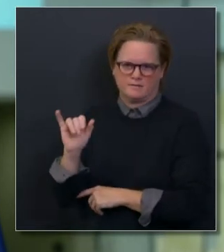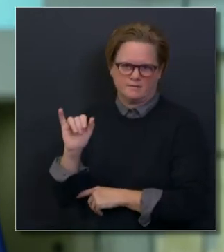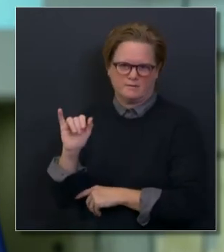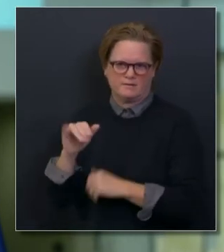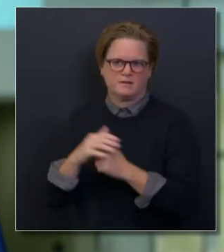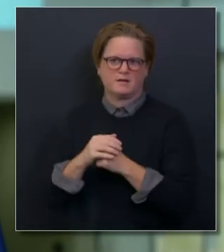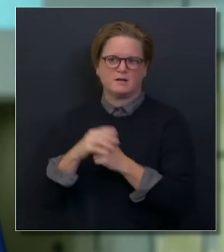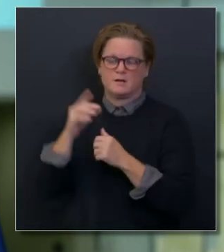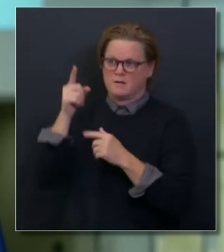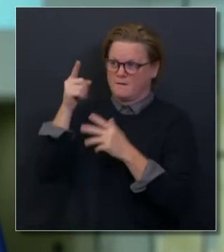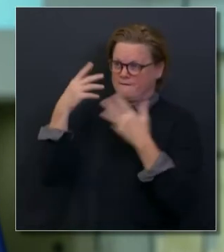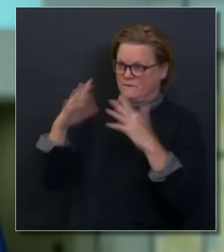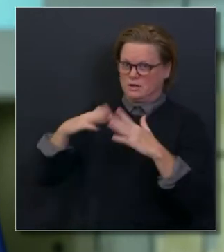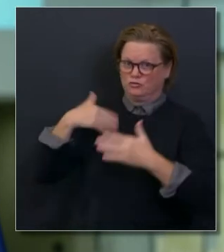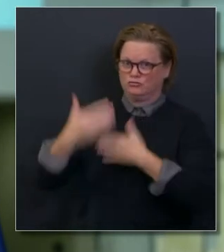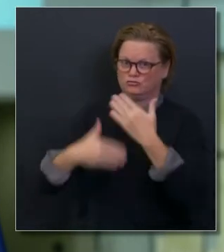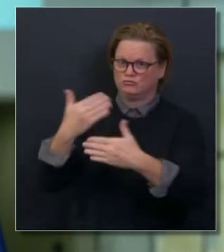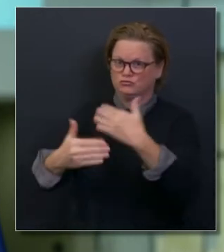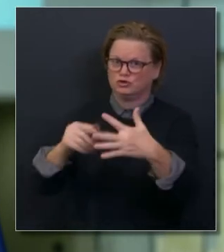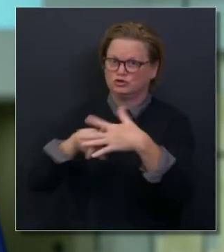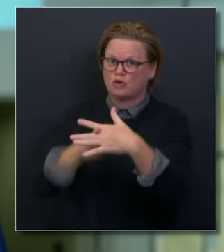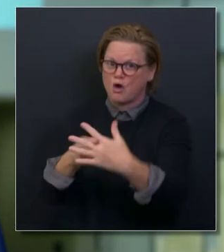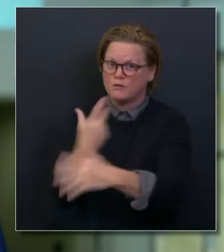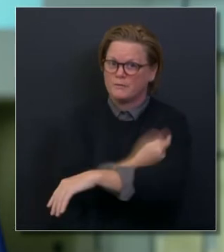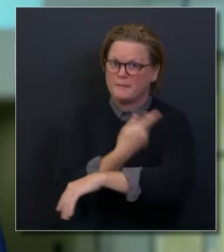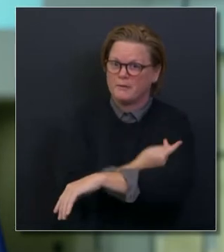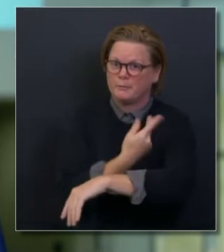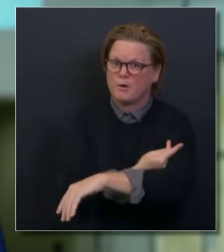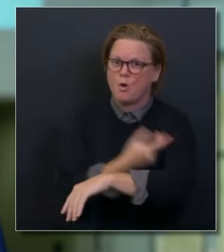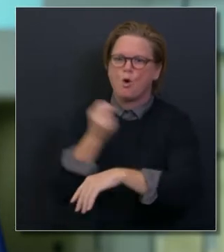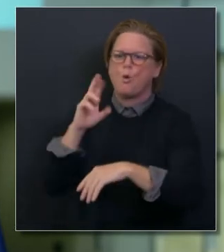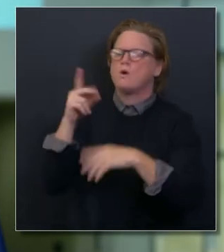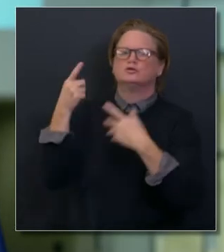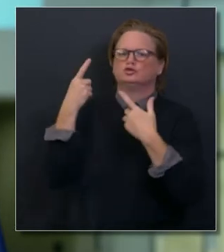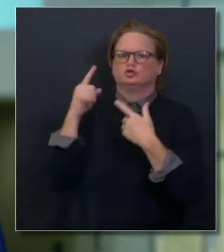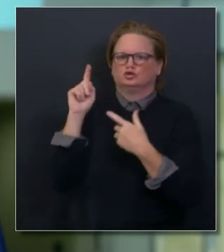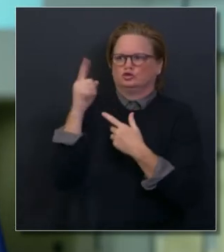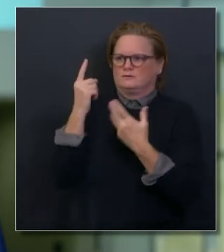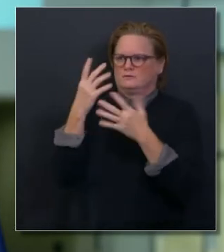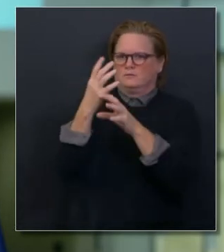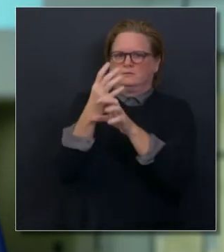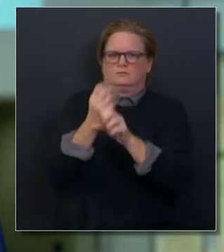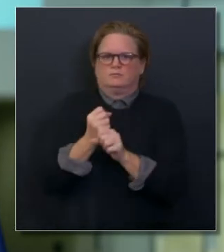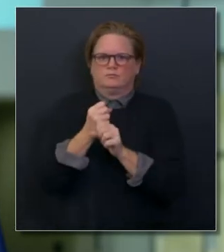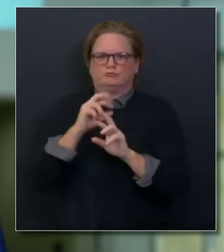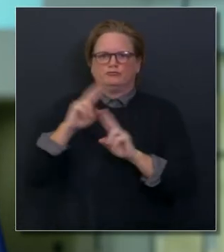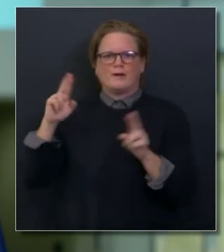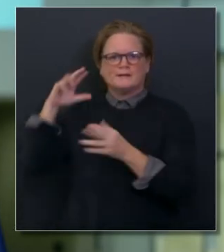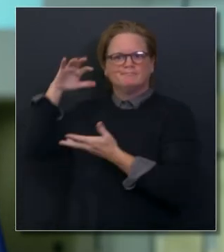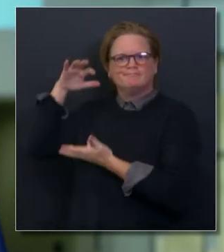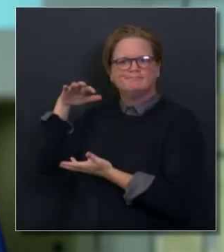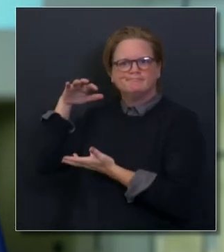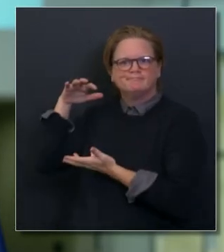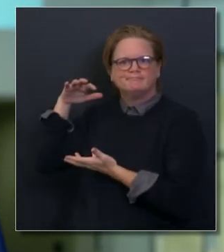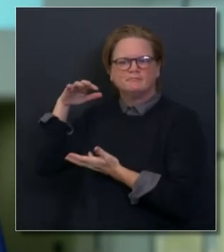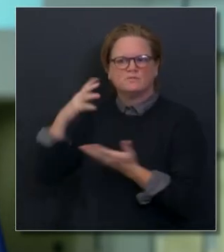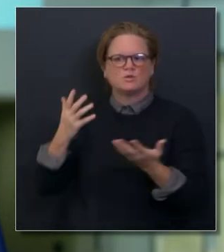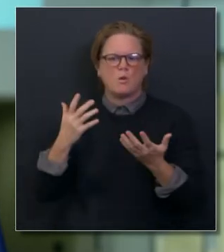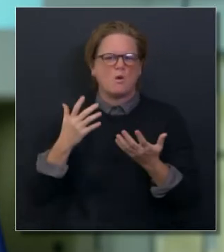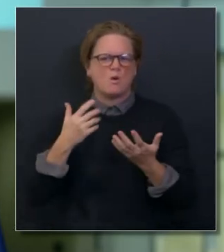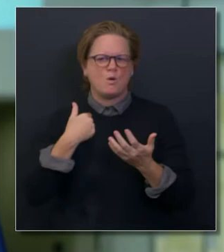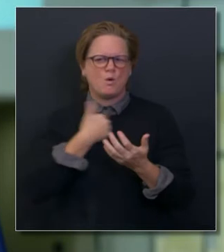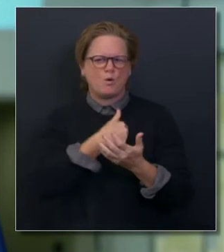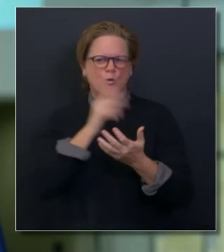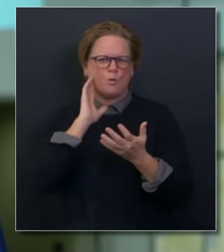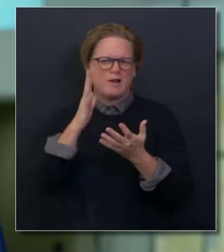recibieron las vacunas han comenzado a administrarlos. Sabemos que una cantidad de condados y lugares esta mañana